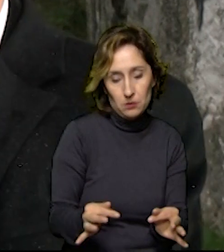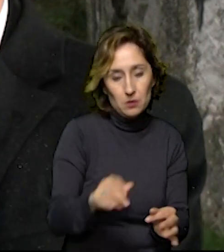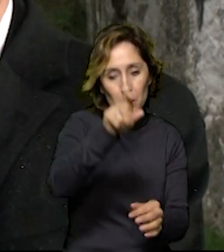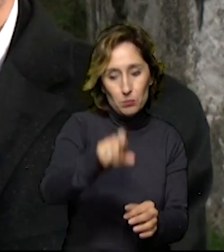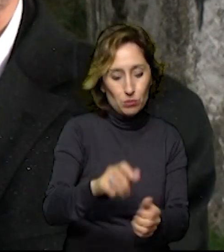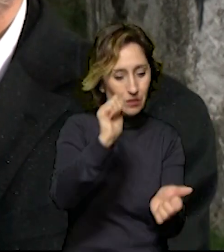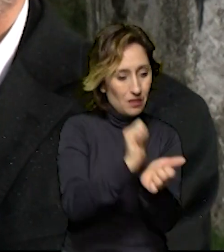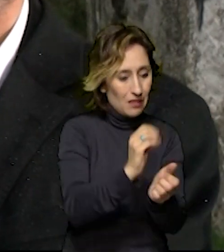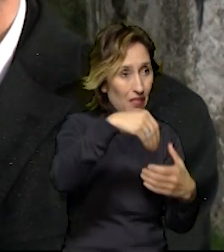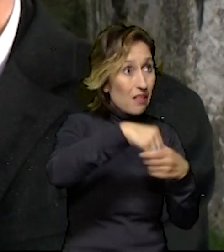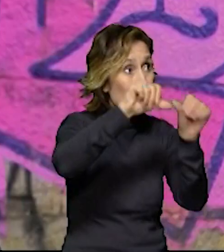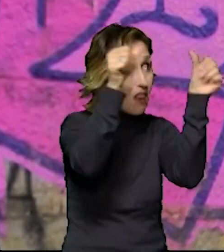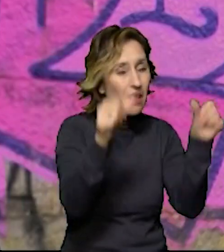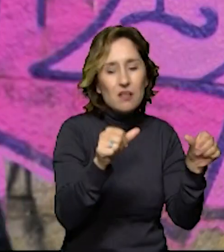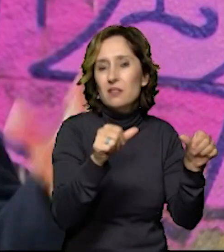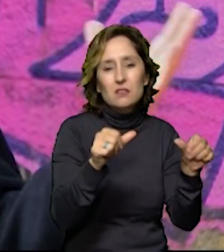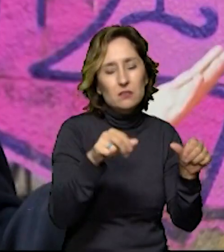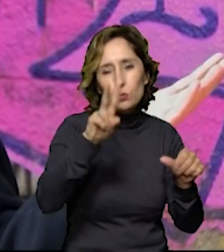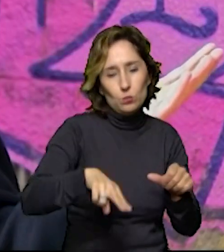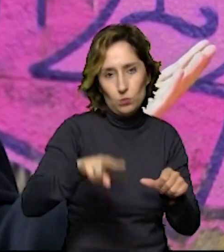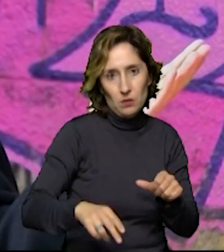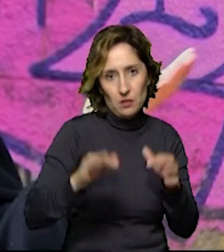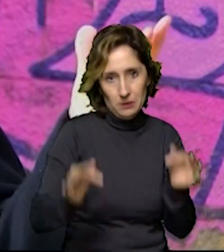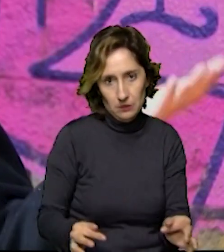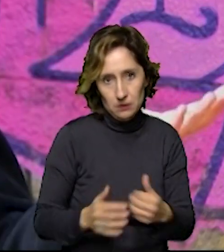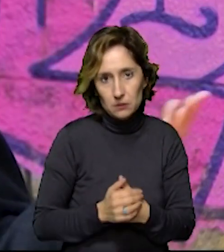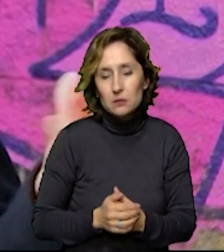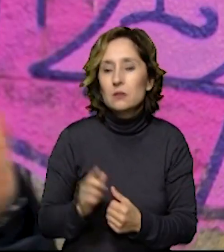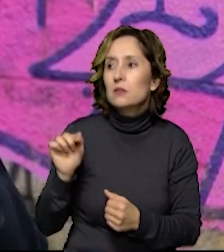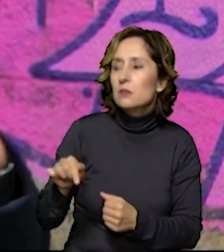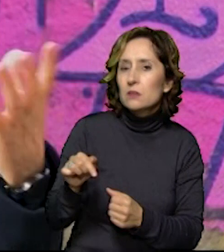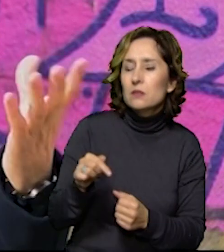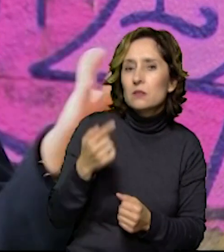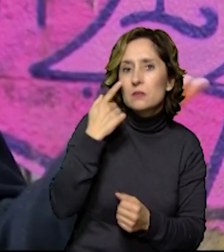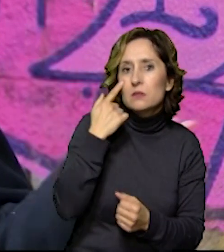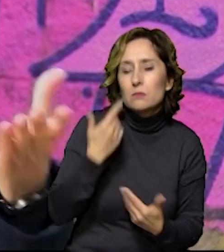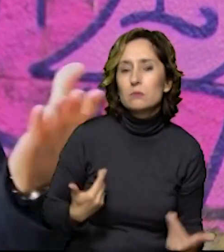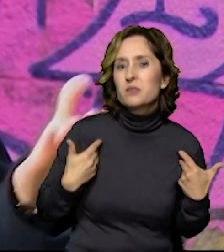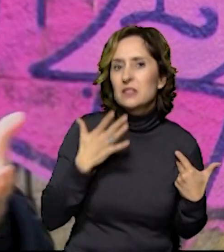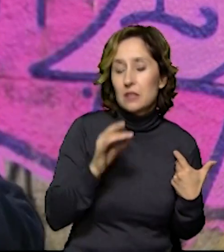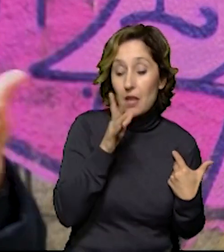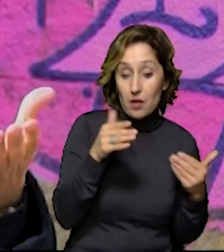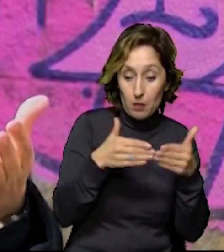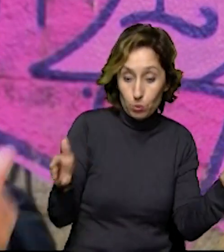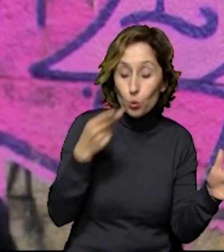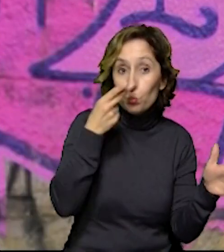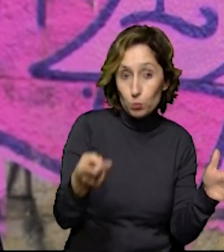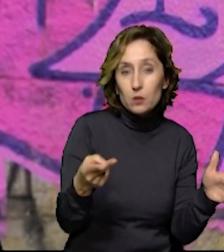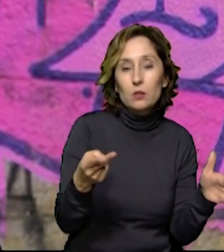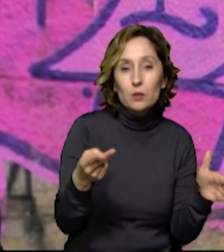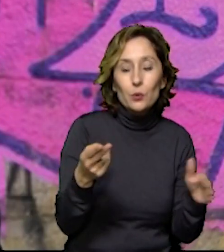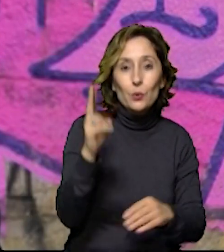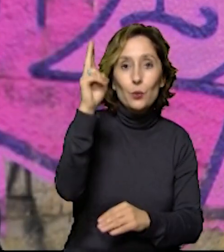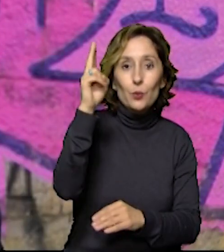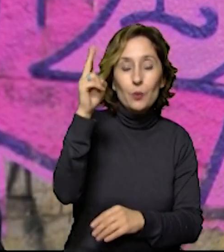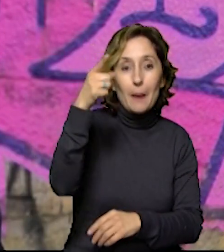cárcel como esta. ¿De quién es la responsabilidad de que efectivamente esto no se quede así, sino que se pueda abrir al público? Es verdad que ahora hay visitas todos los